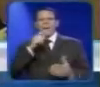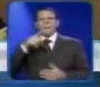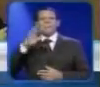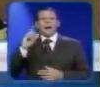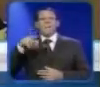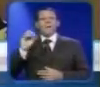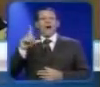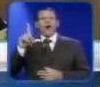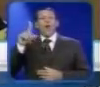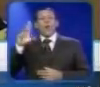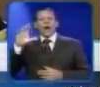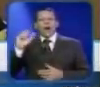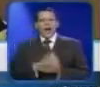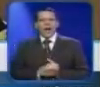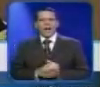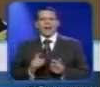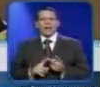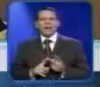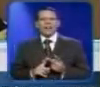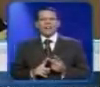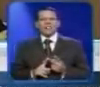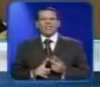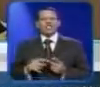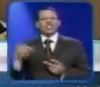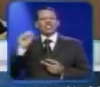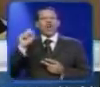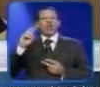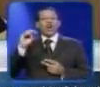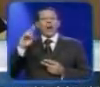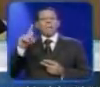Luca, la Sonora Ponceña